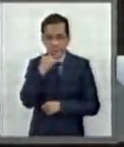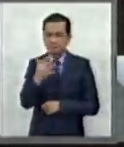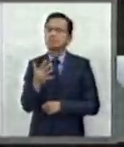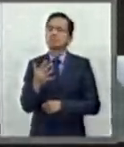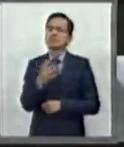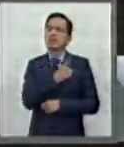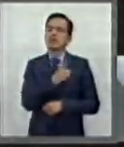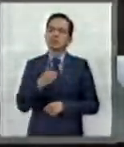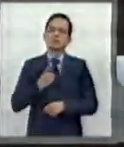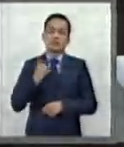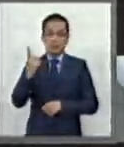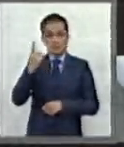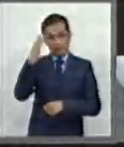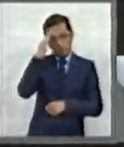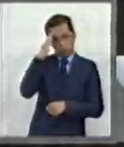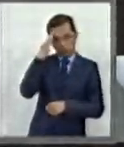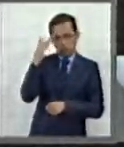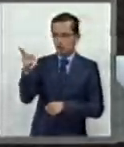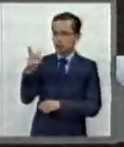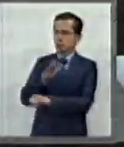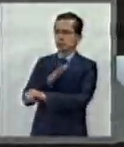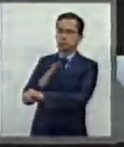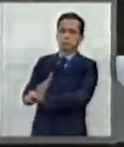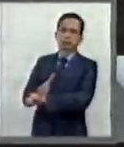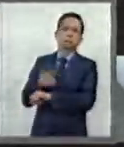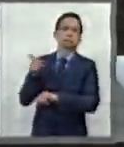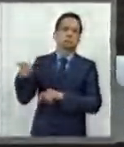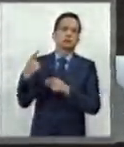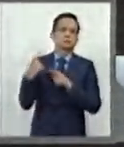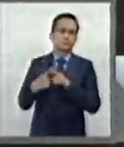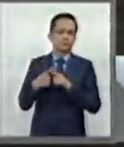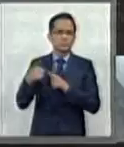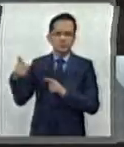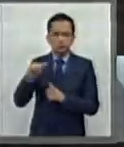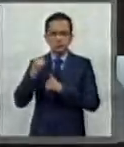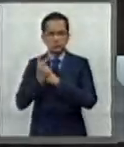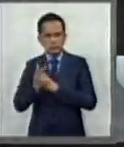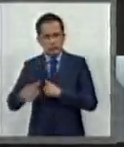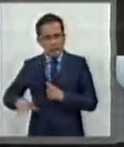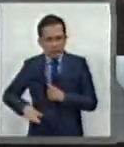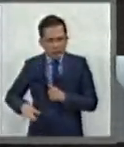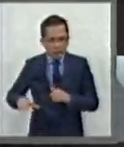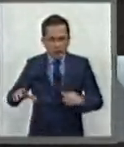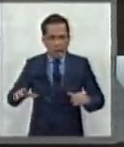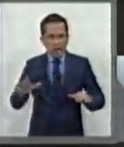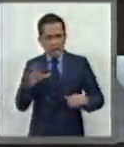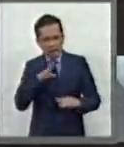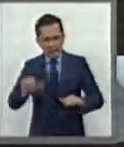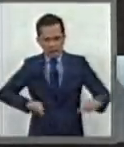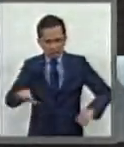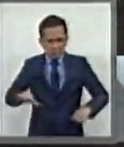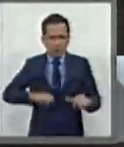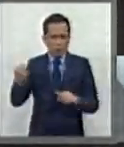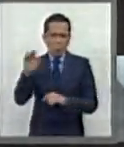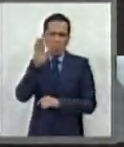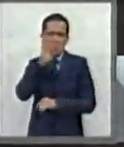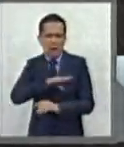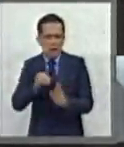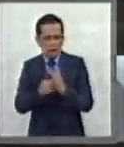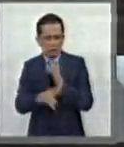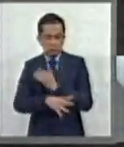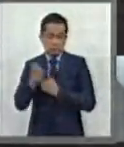que la autoridad competente sancione las acciones u omisiones que redundan en perjuicio de los intereses